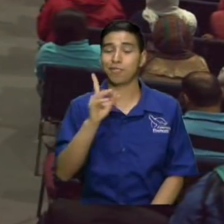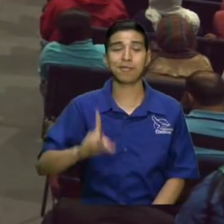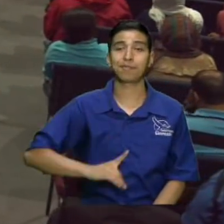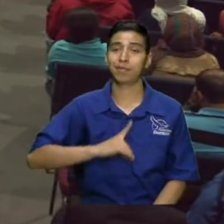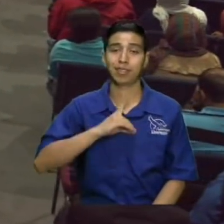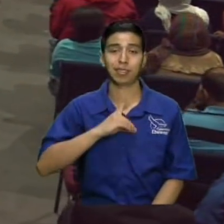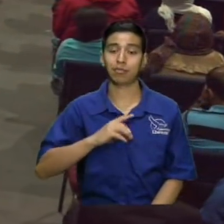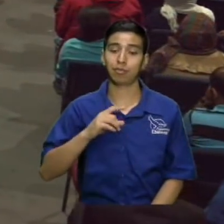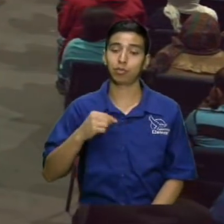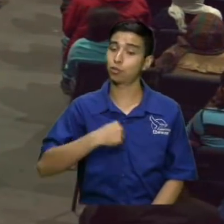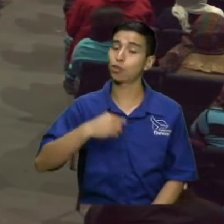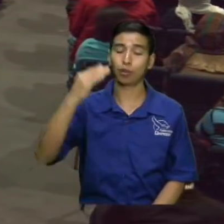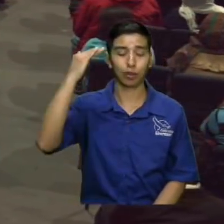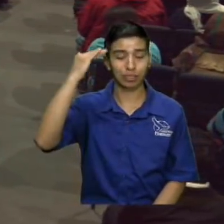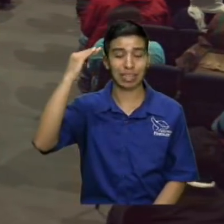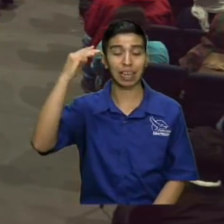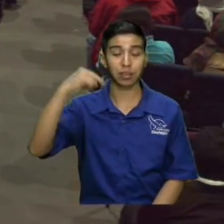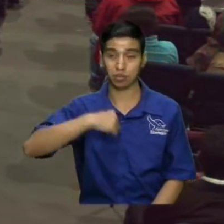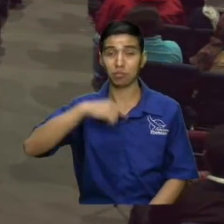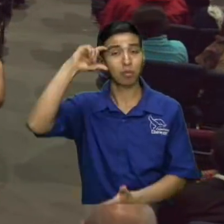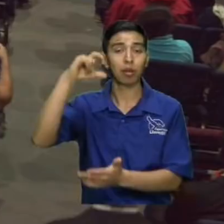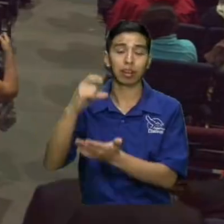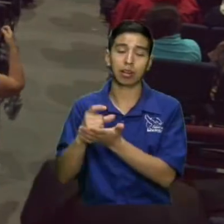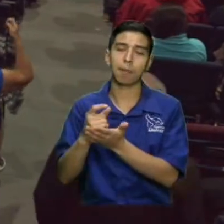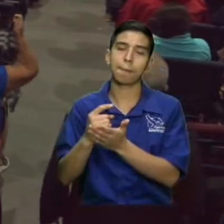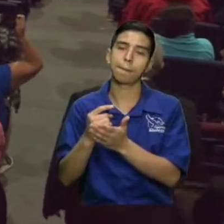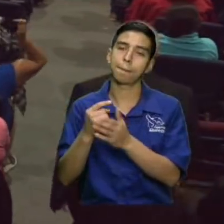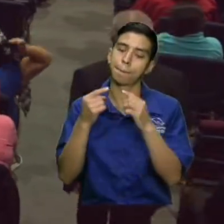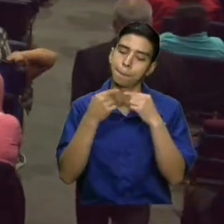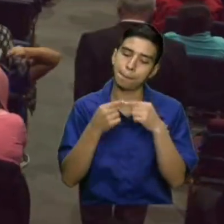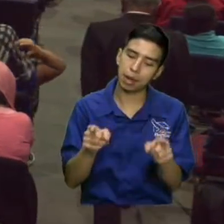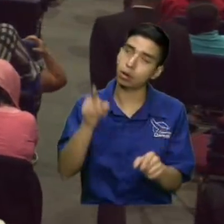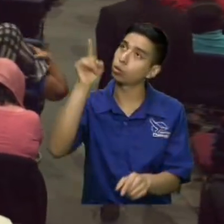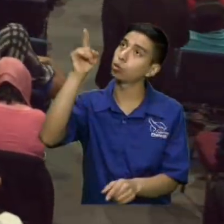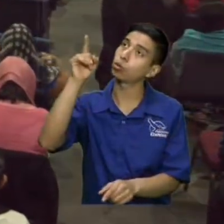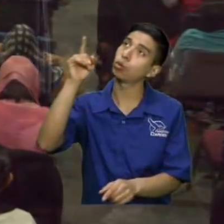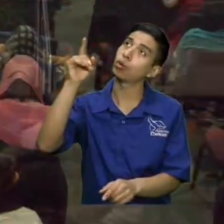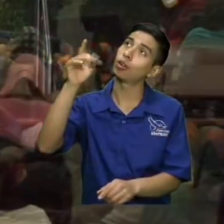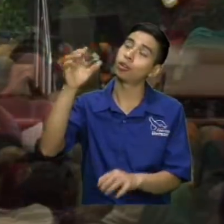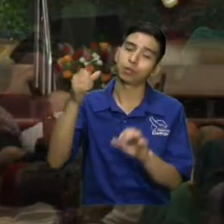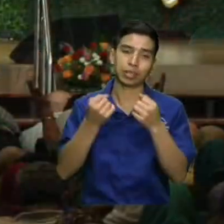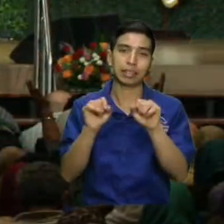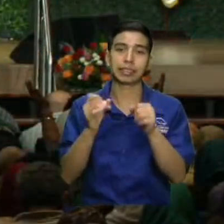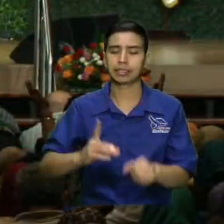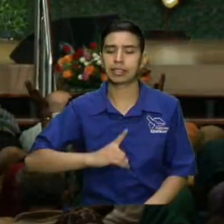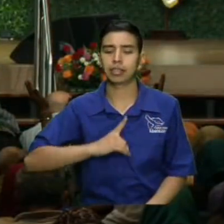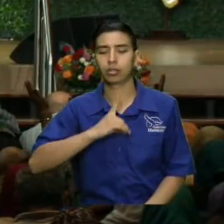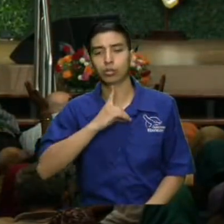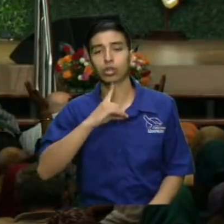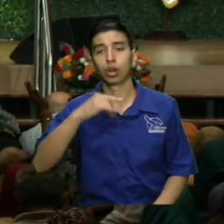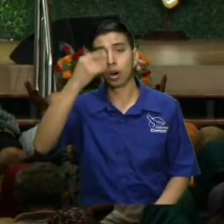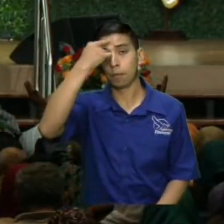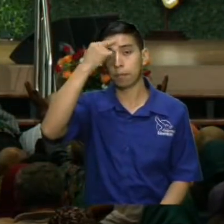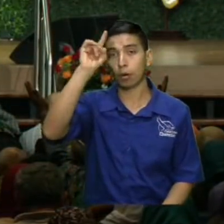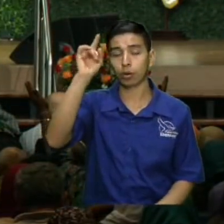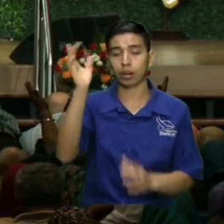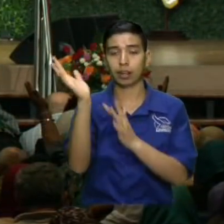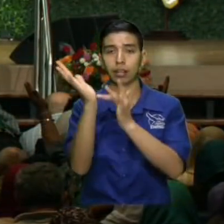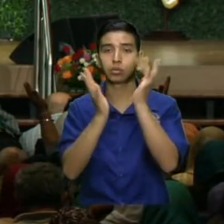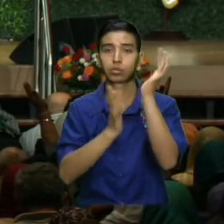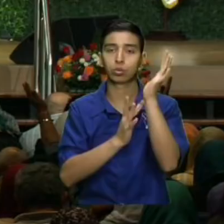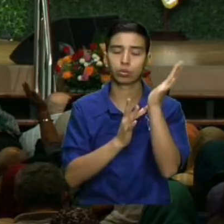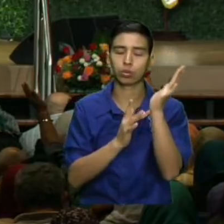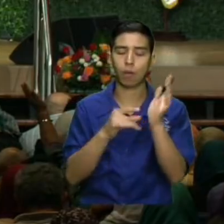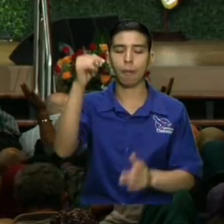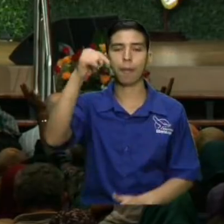lo sabemos, lo creemos, pero que tú nos has tomado por dignos al vernos a través de tu Hijo amado Jesucristo.